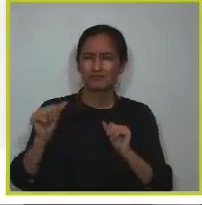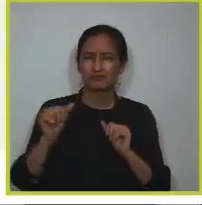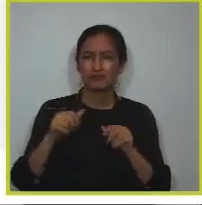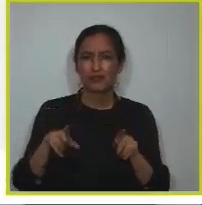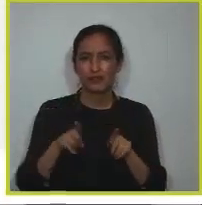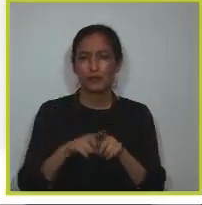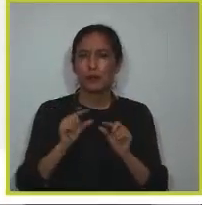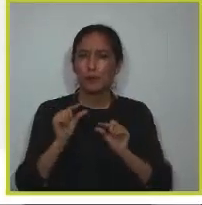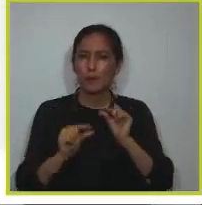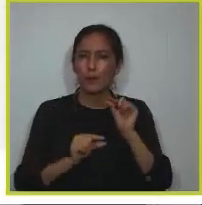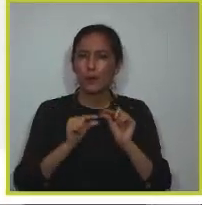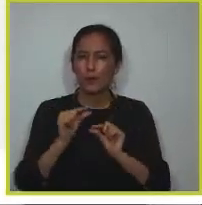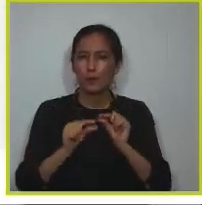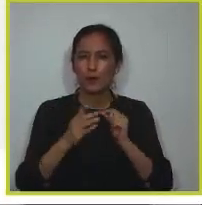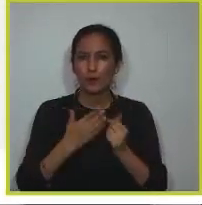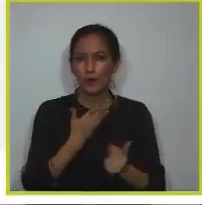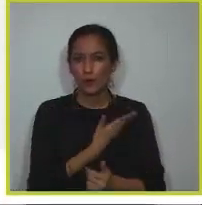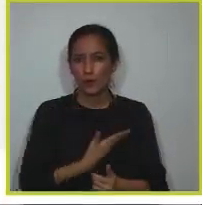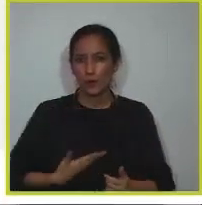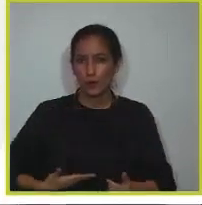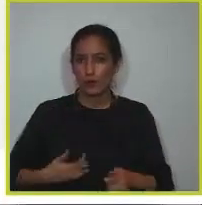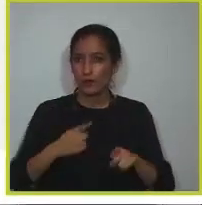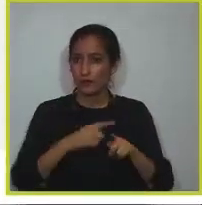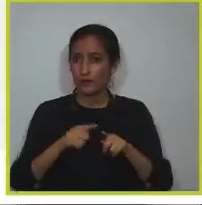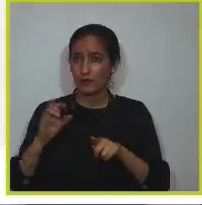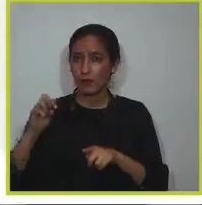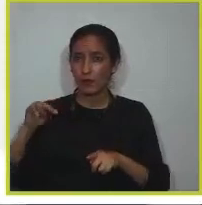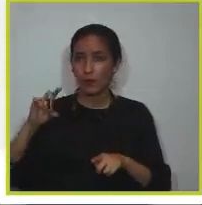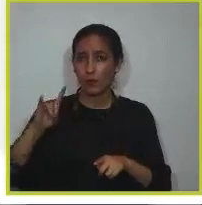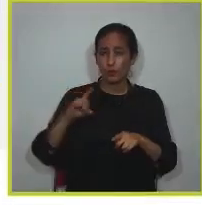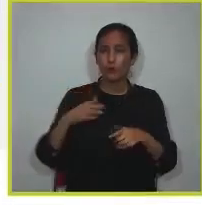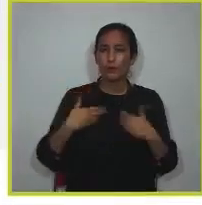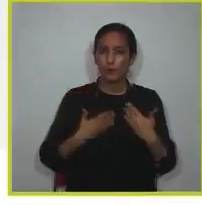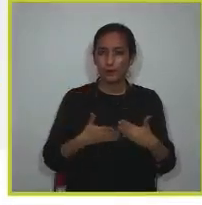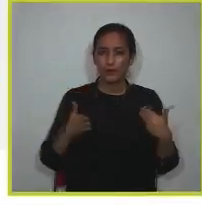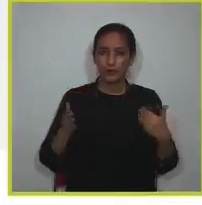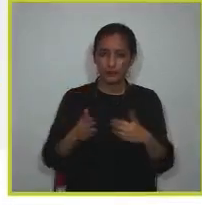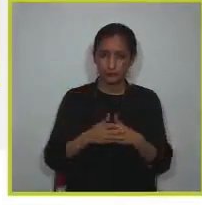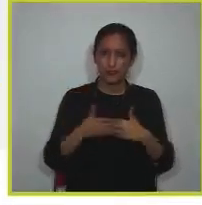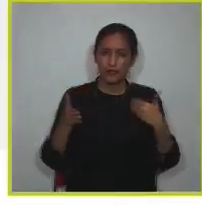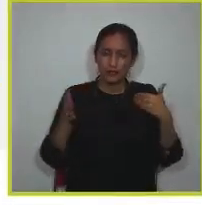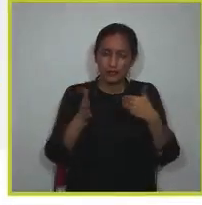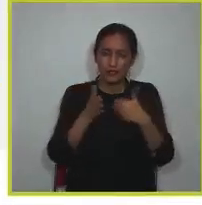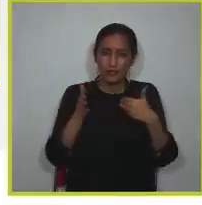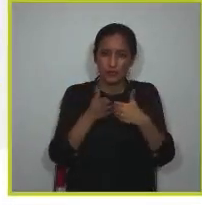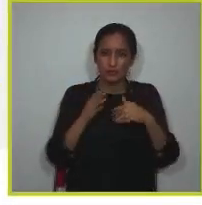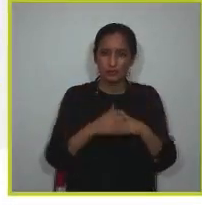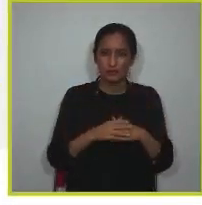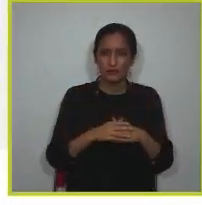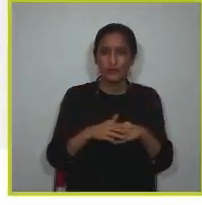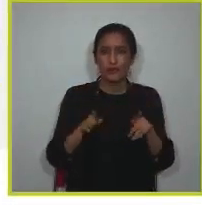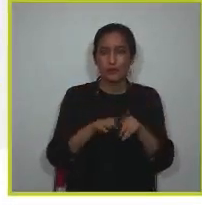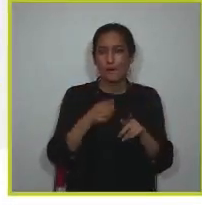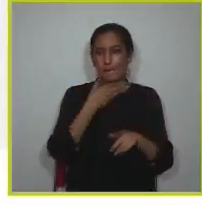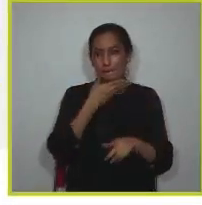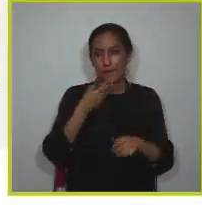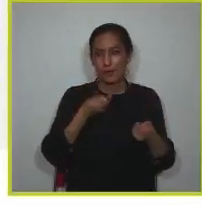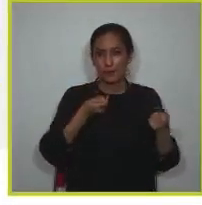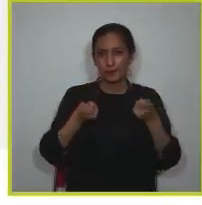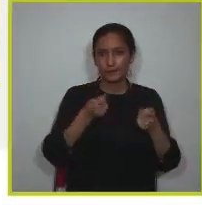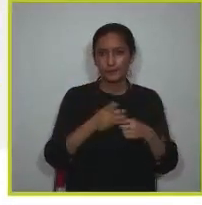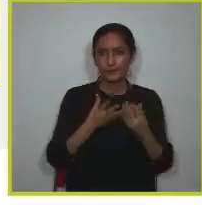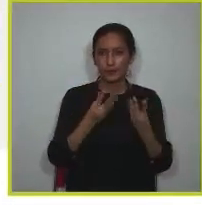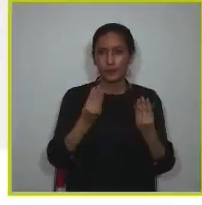pero poco a poco como gobierno y como sistema de Naciones Unidas estamos tratando de acercarnos y mejorar nuestra gestión